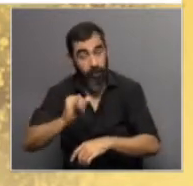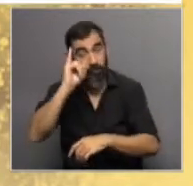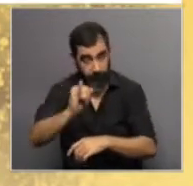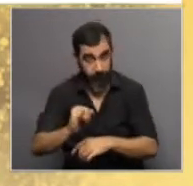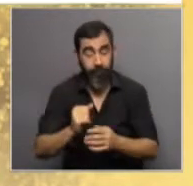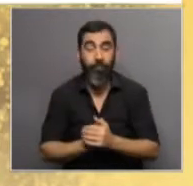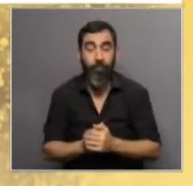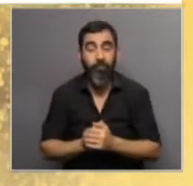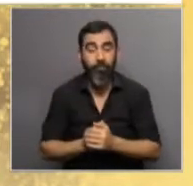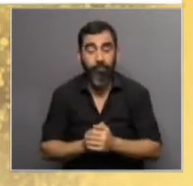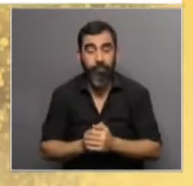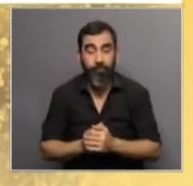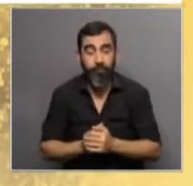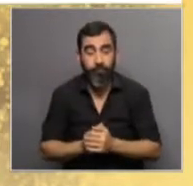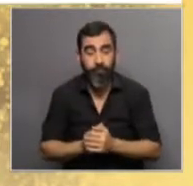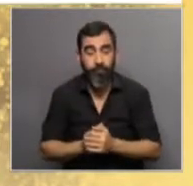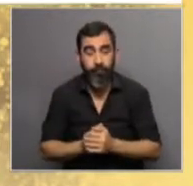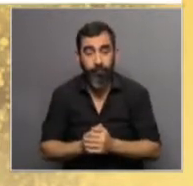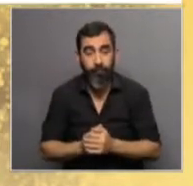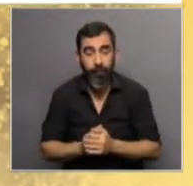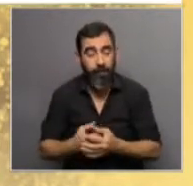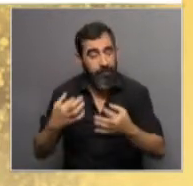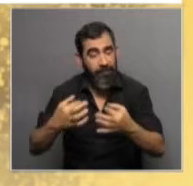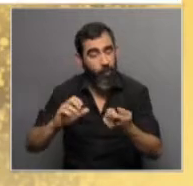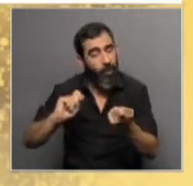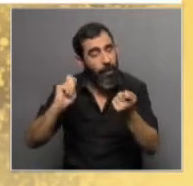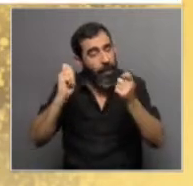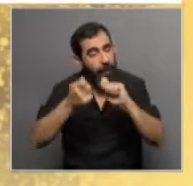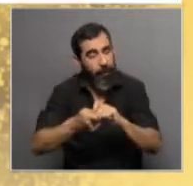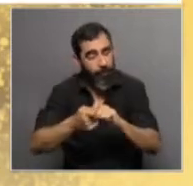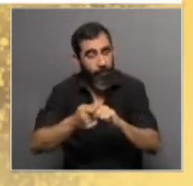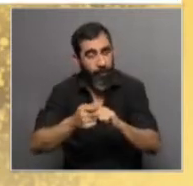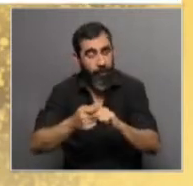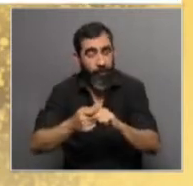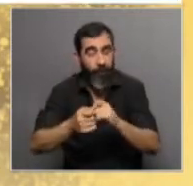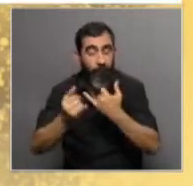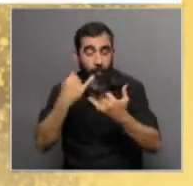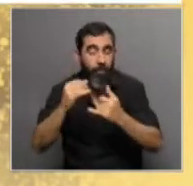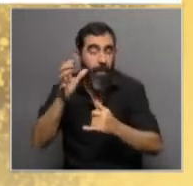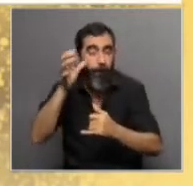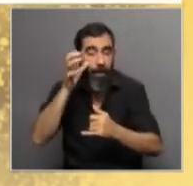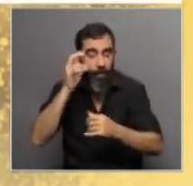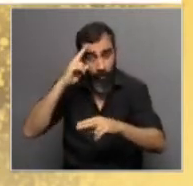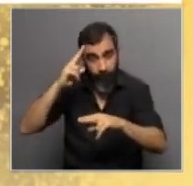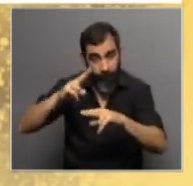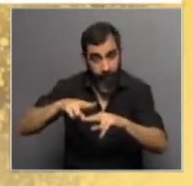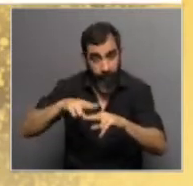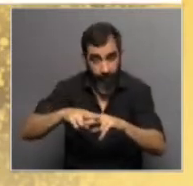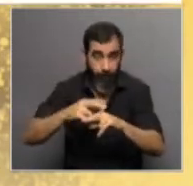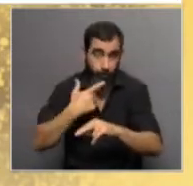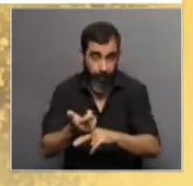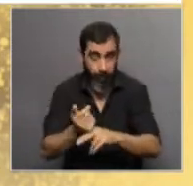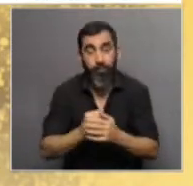manifestar posiblemente por un cambio en los perfiles de riesgo de la enfermedad de